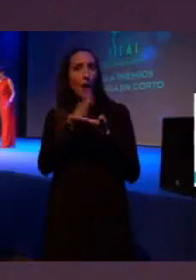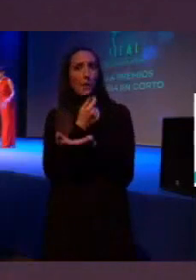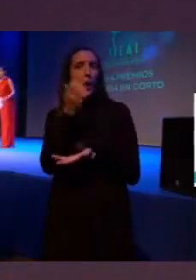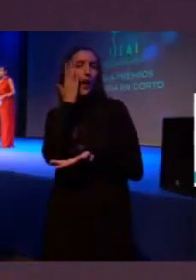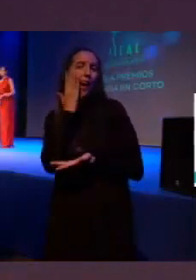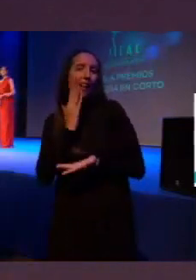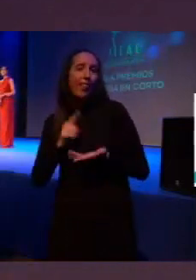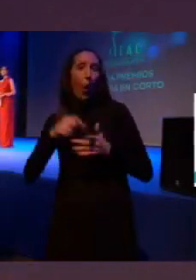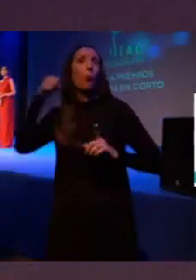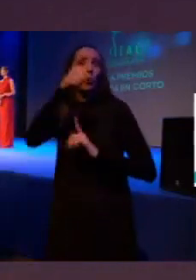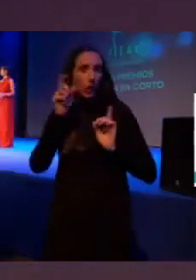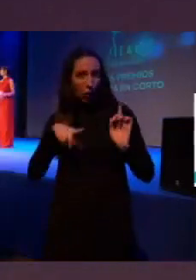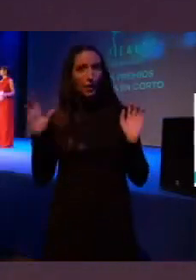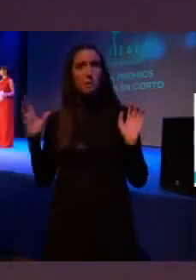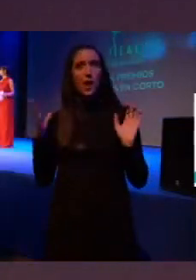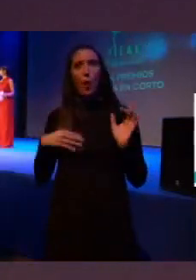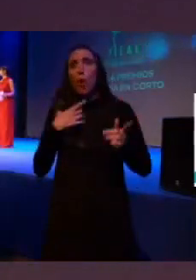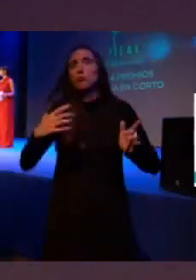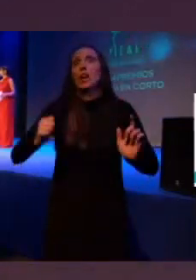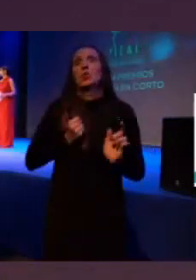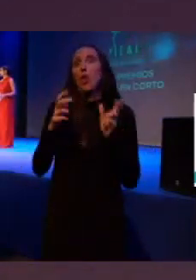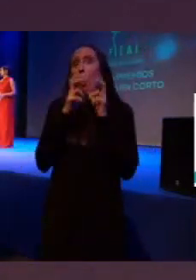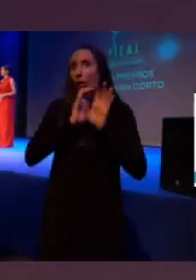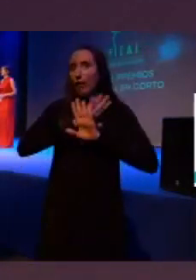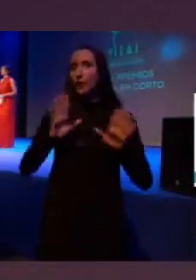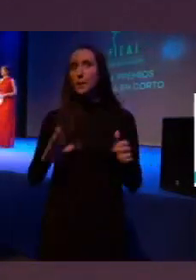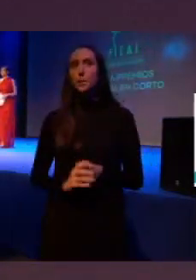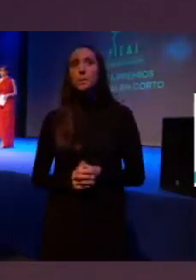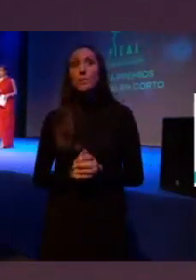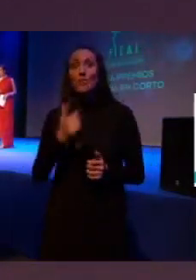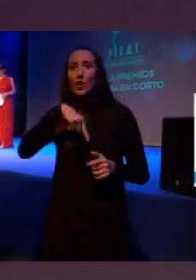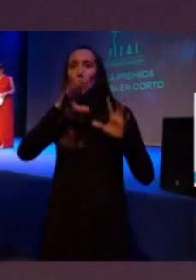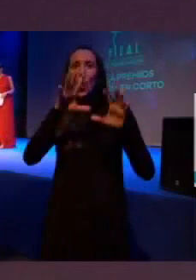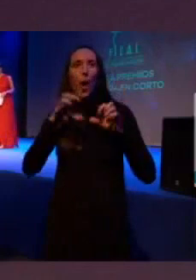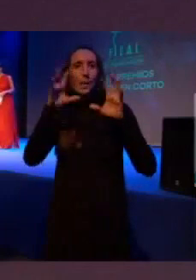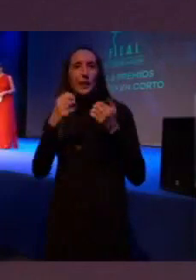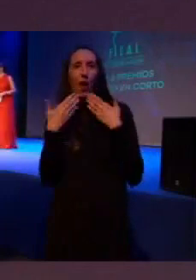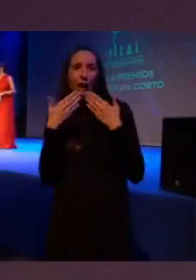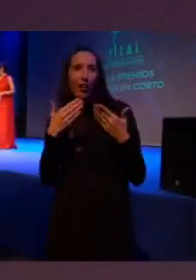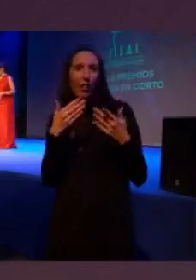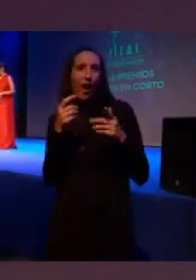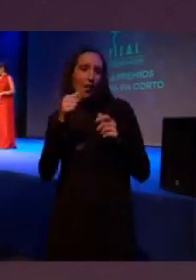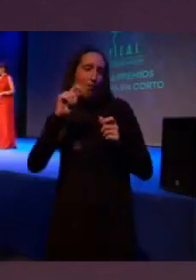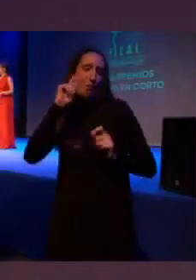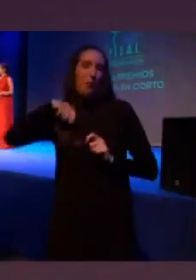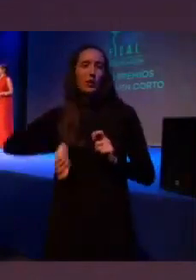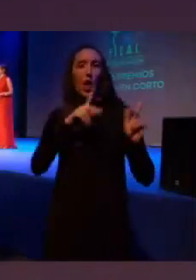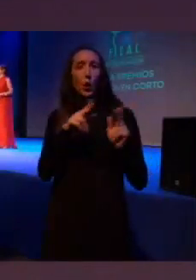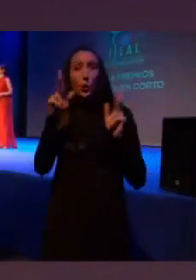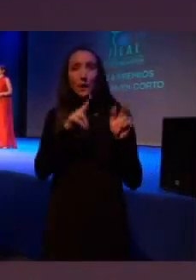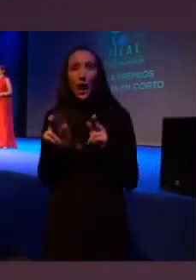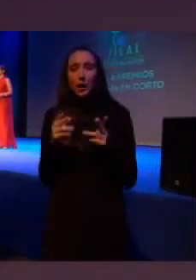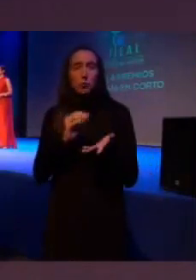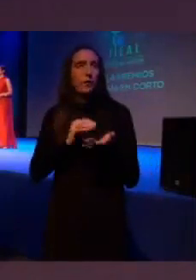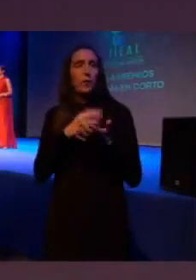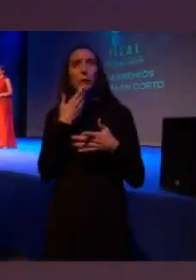caricia, un puñetazo, una fatal casualidad. Lo que hemos aprendido de los grandes maestros del cortometraje es que muchas veces en